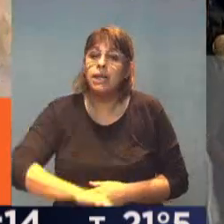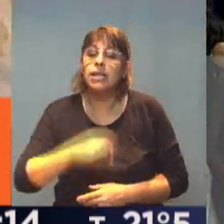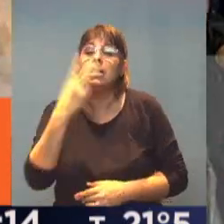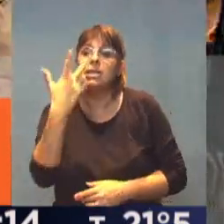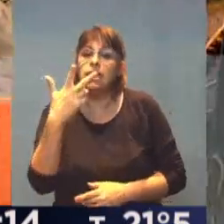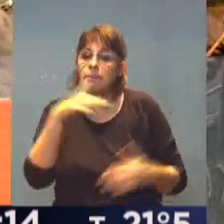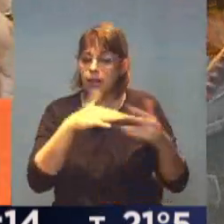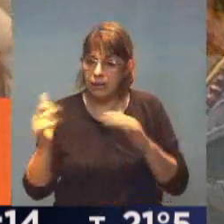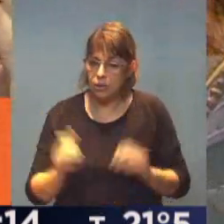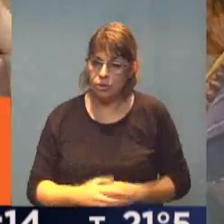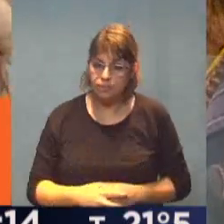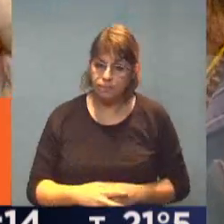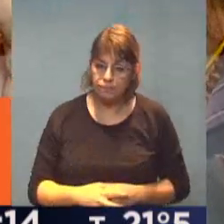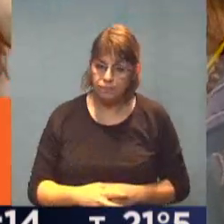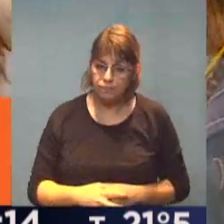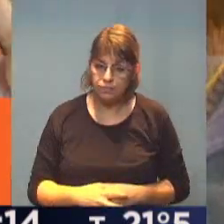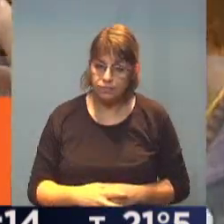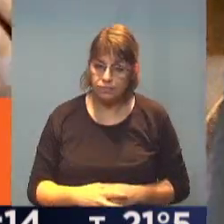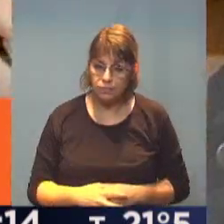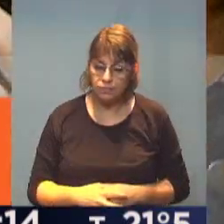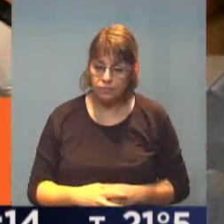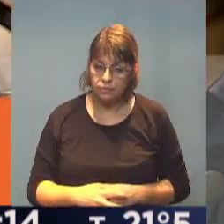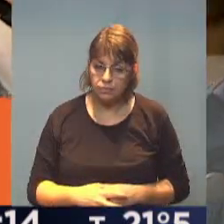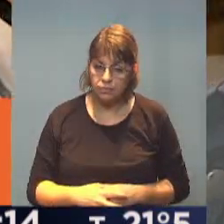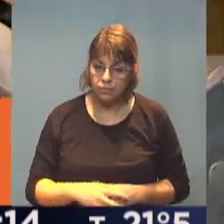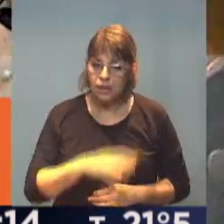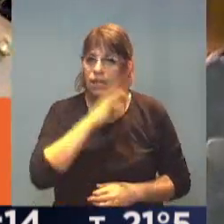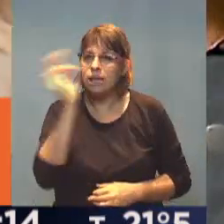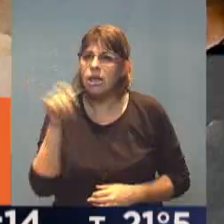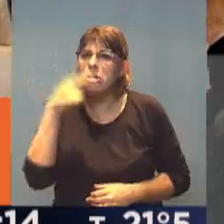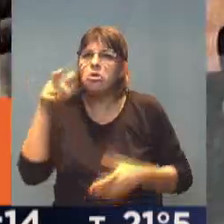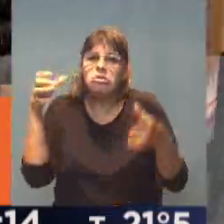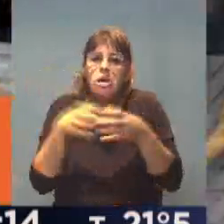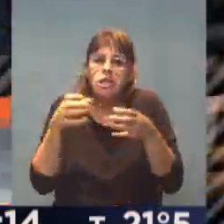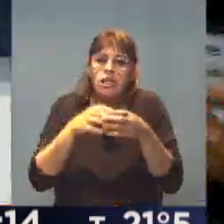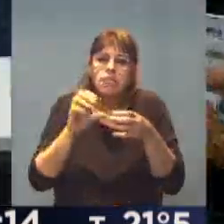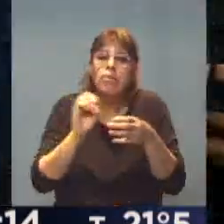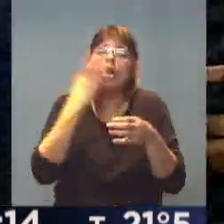Y creo que no hubo prácticamente nadie que nos haya superado en el juego.